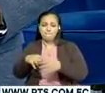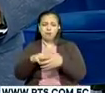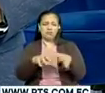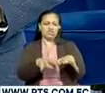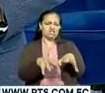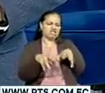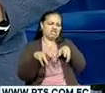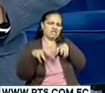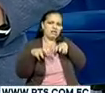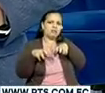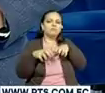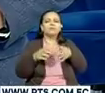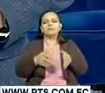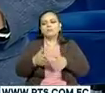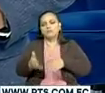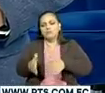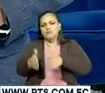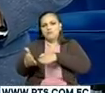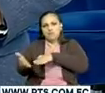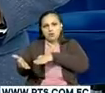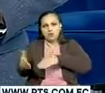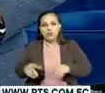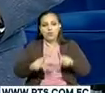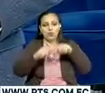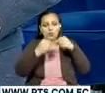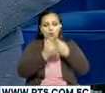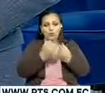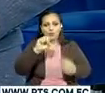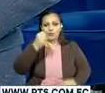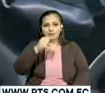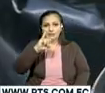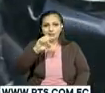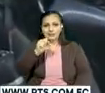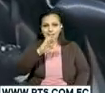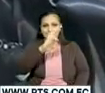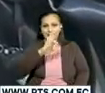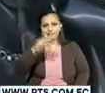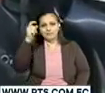investigan las causas de este nuevo percance vial. Veamos.